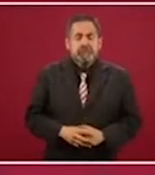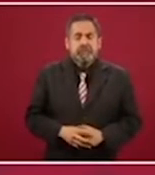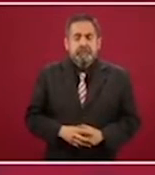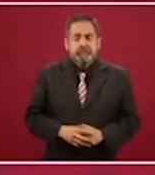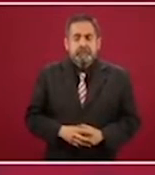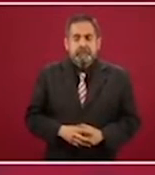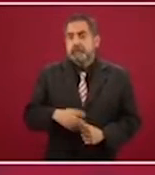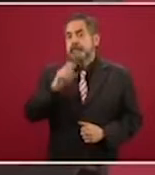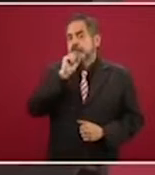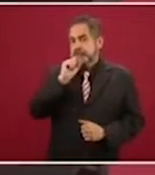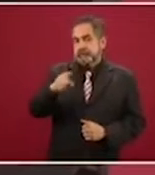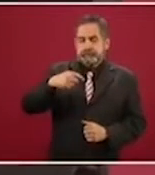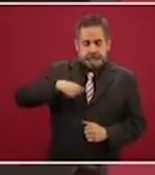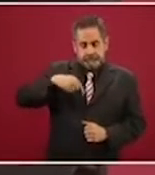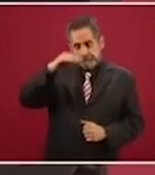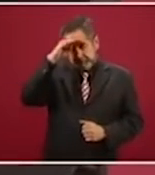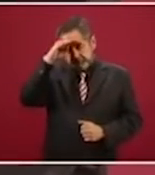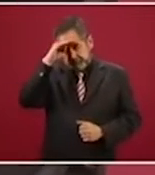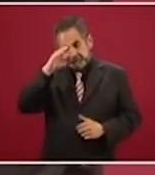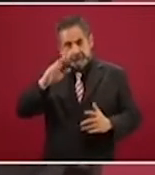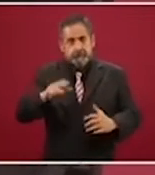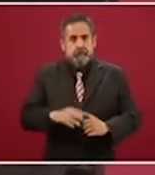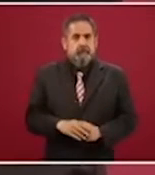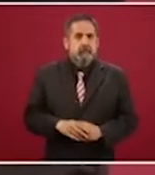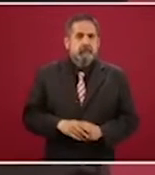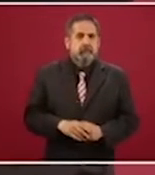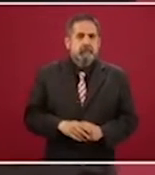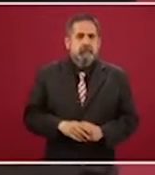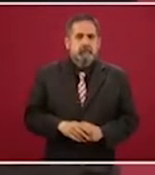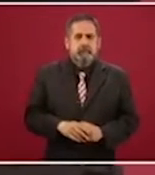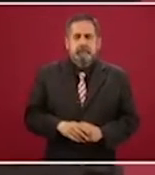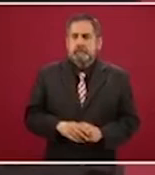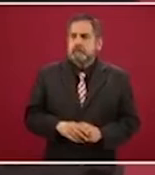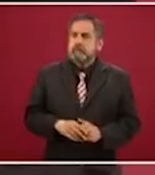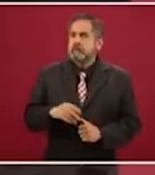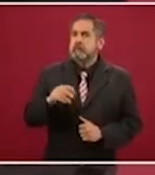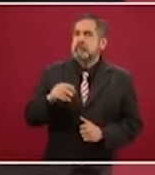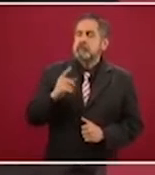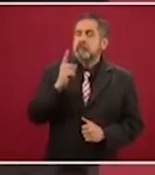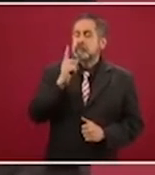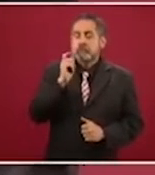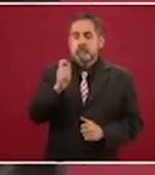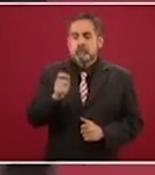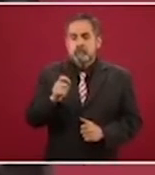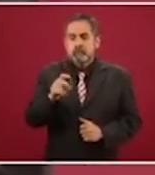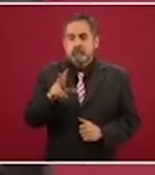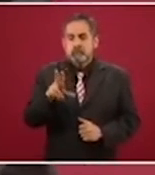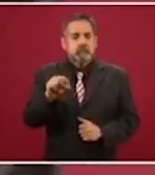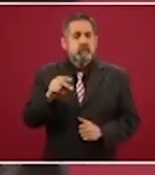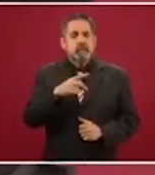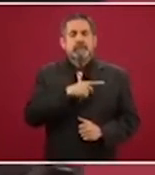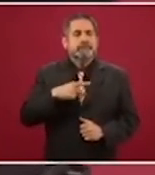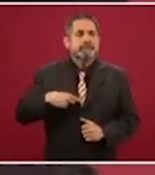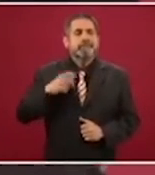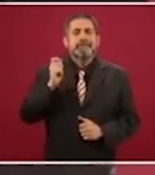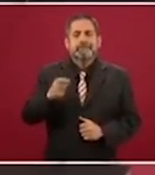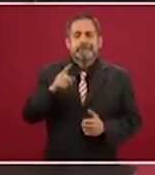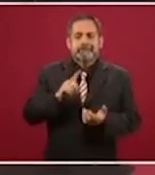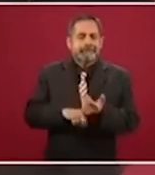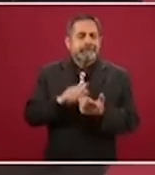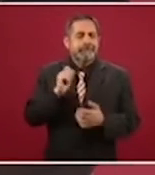considero que no debe de llevarse a cabo ninguna